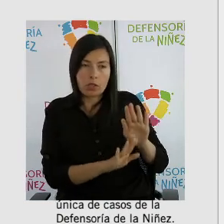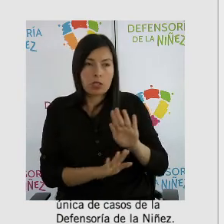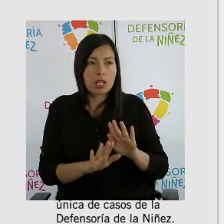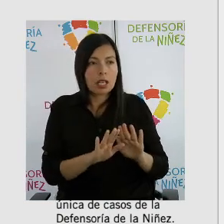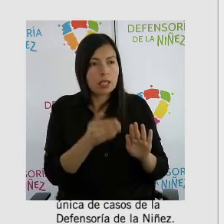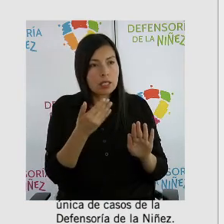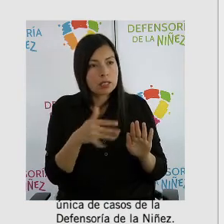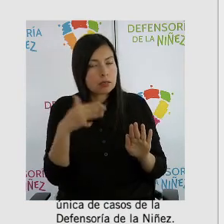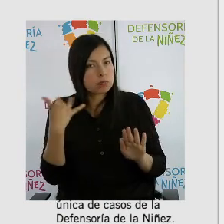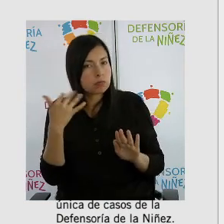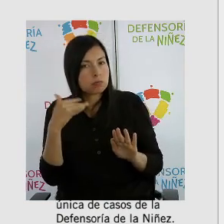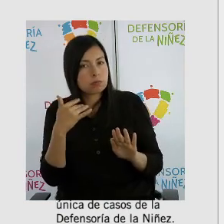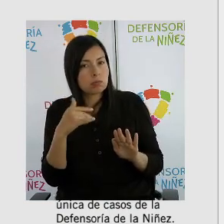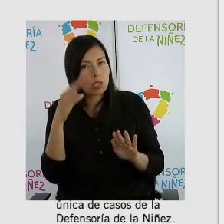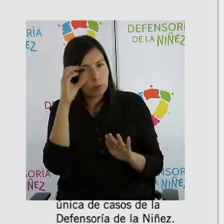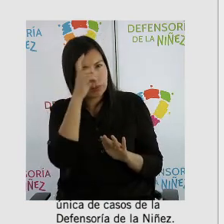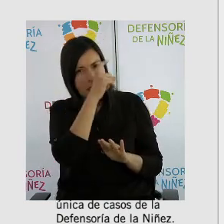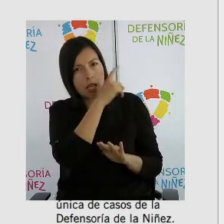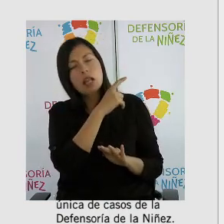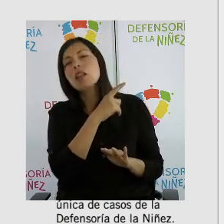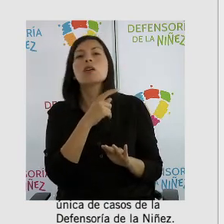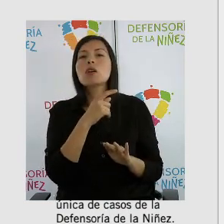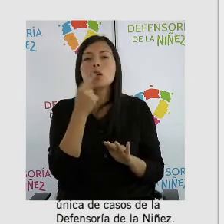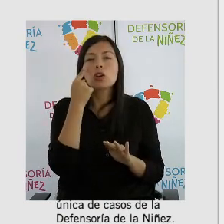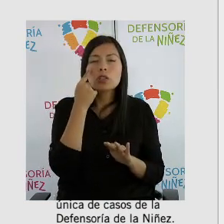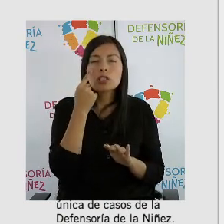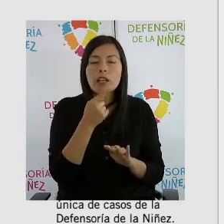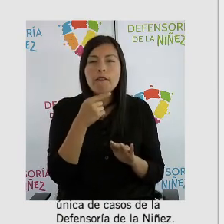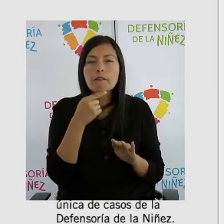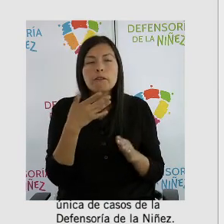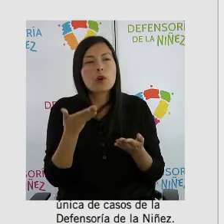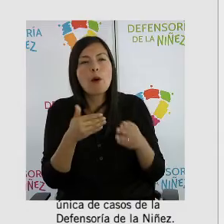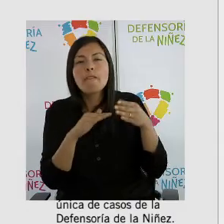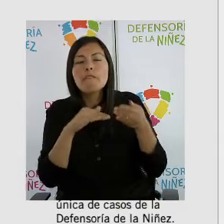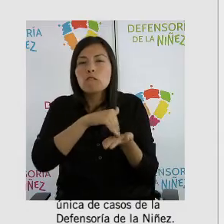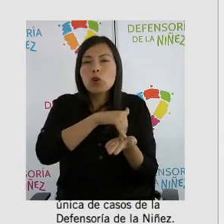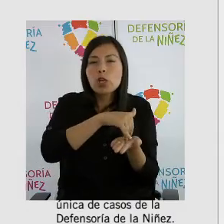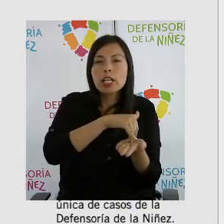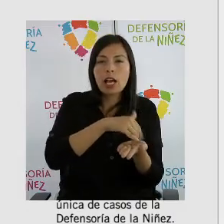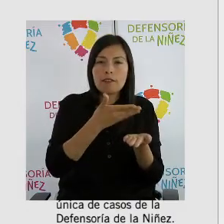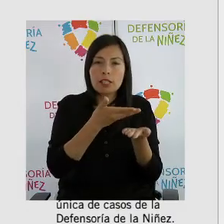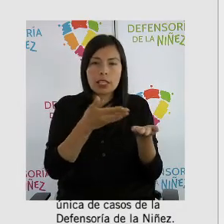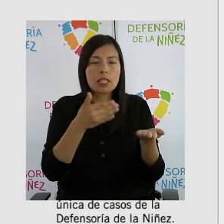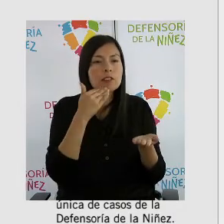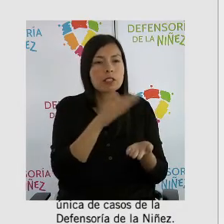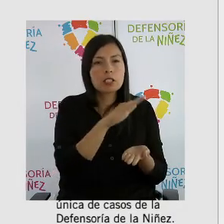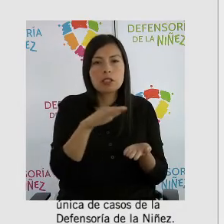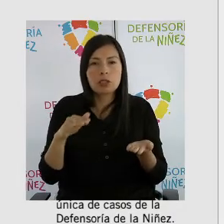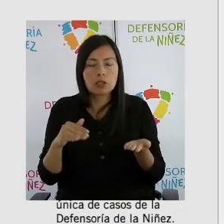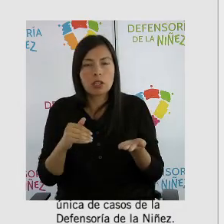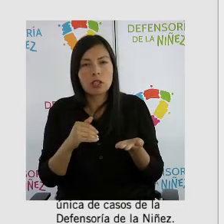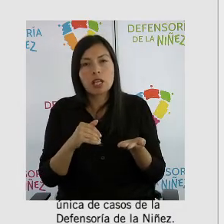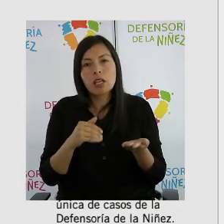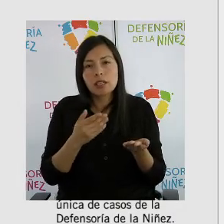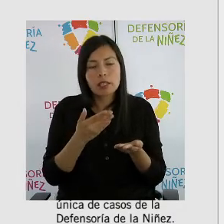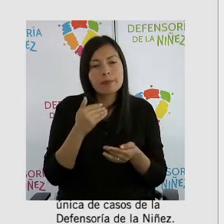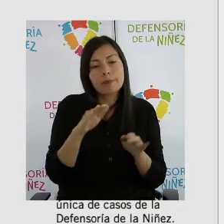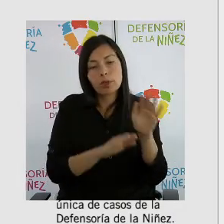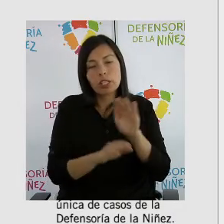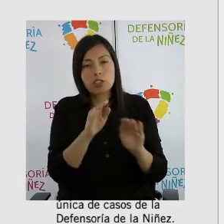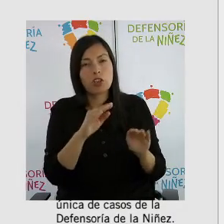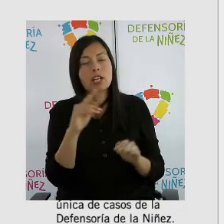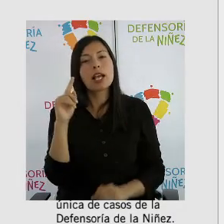la situación de complicación, conocida las vulneraciones que viven los niños que están en el sistema proteccional, y por lo tanto ahí hay